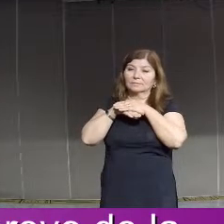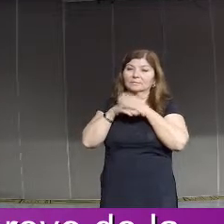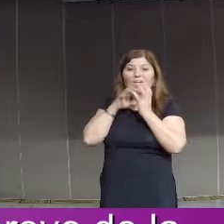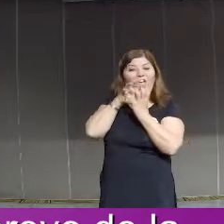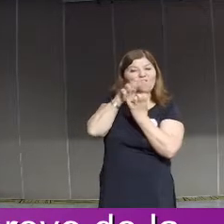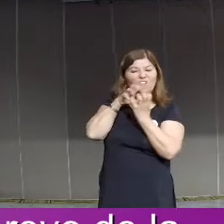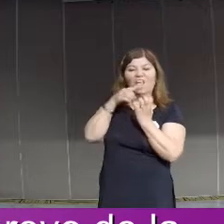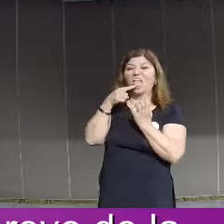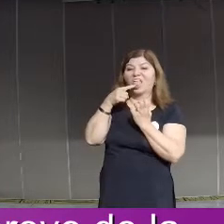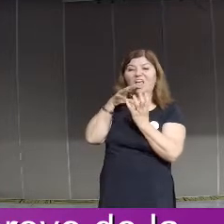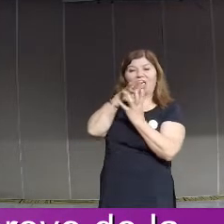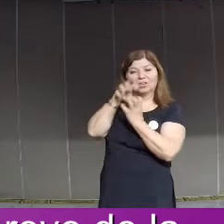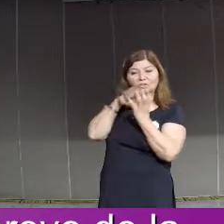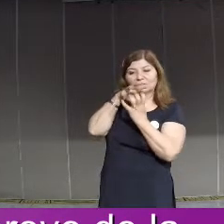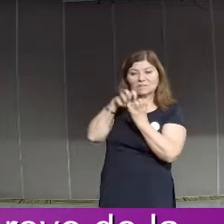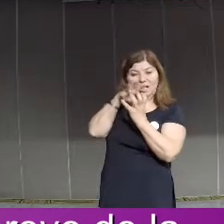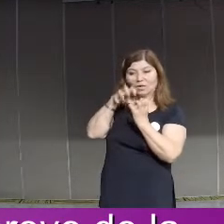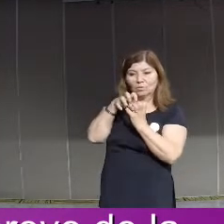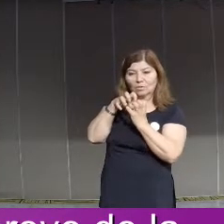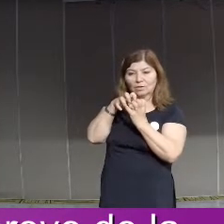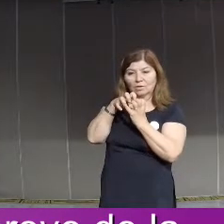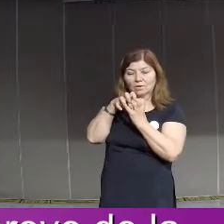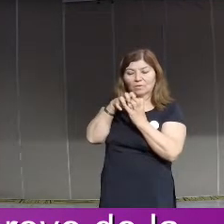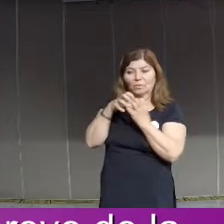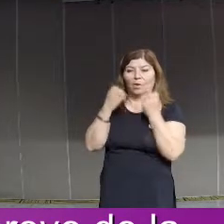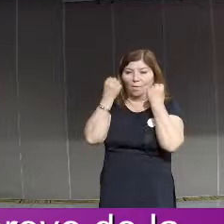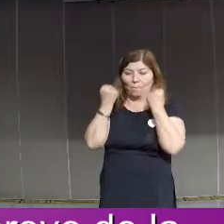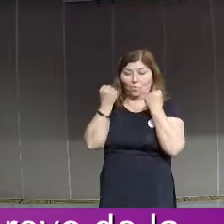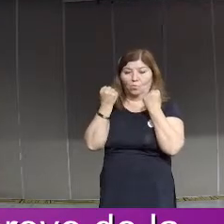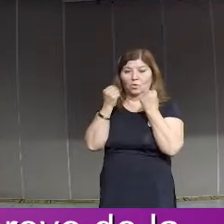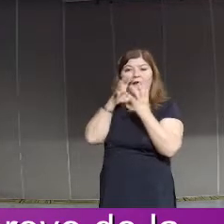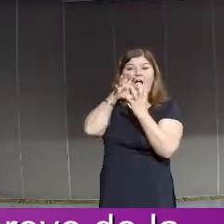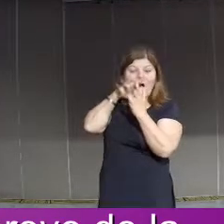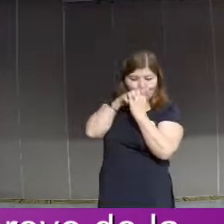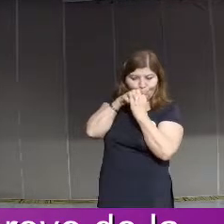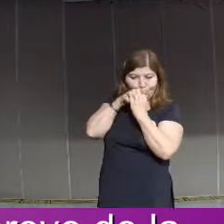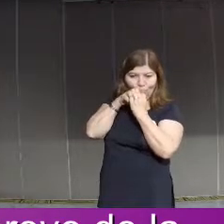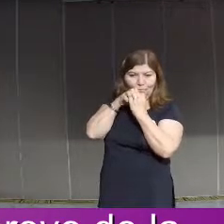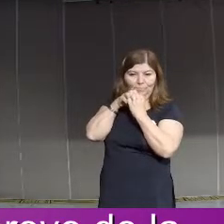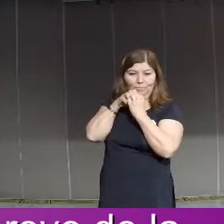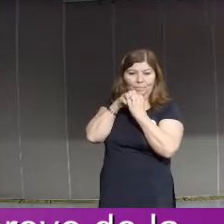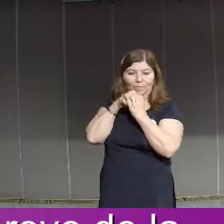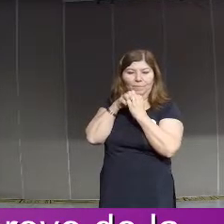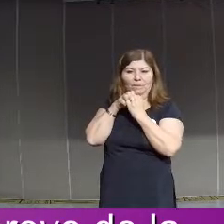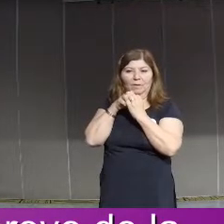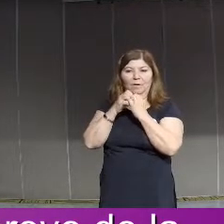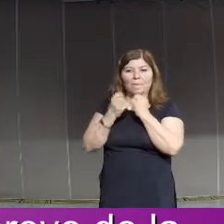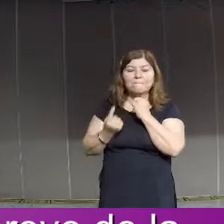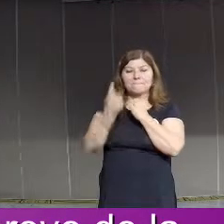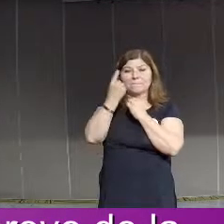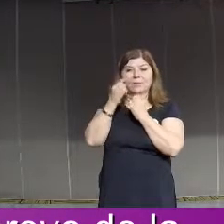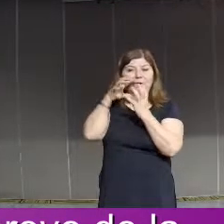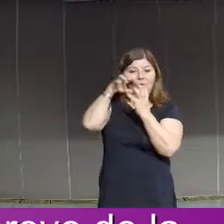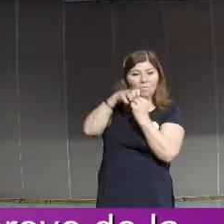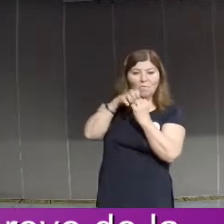de la lengua, la mandíbula, el tono muscular y el cierre de los labios. Entonces, la primer válvula van